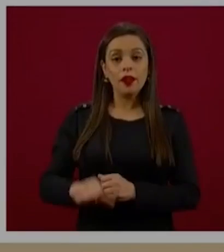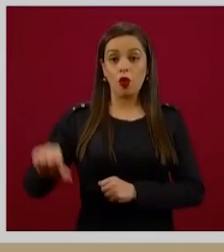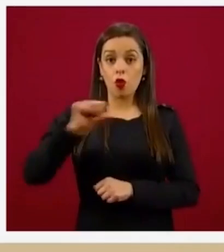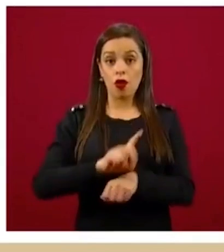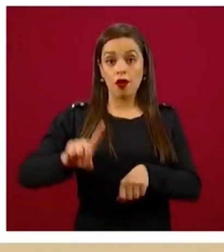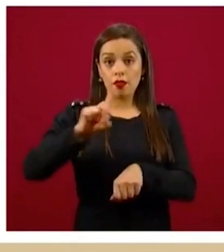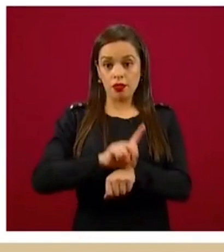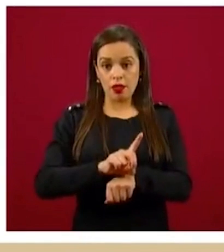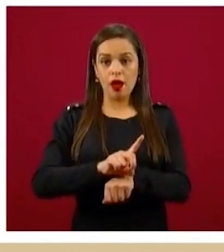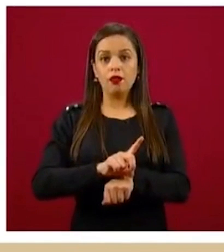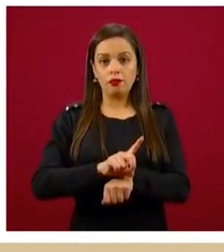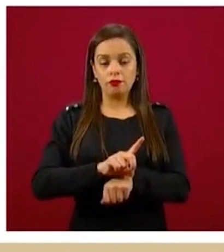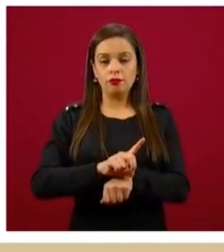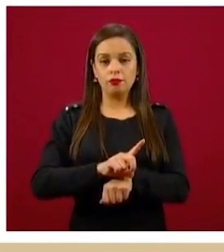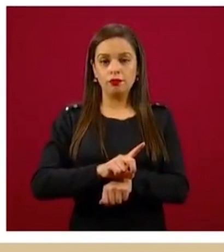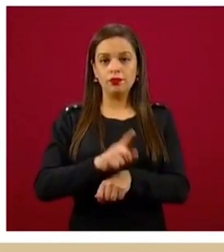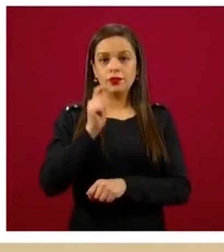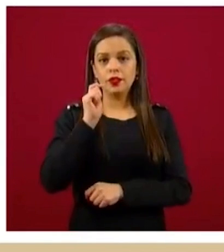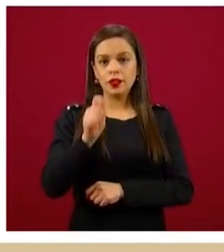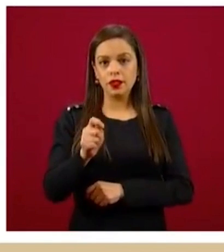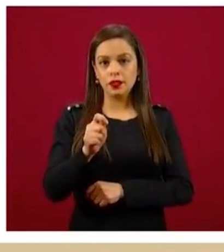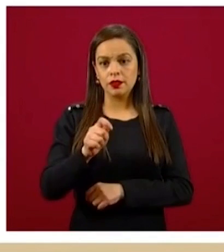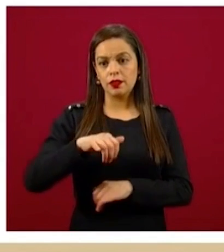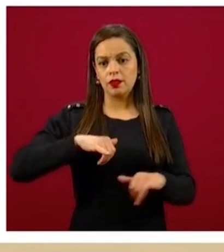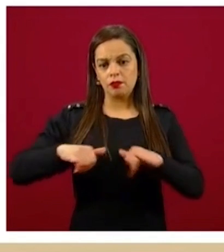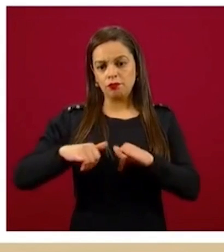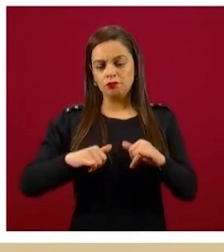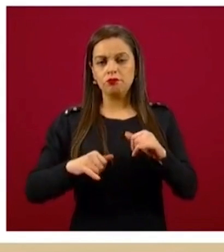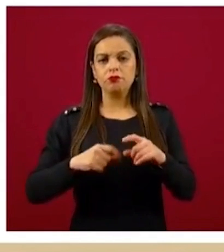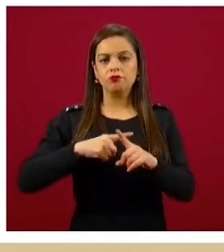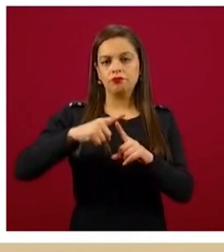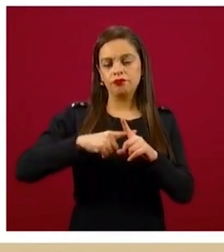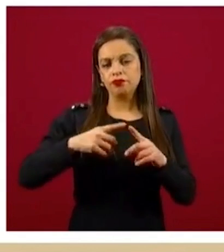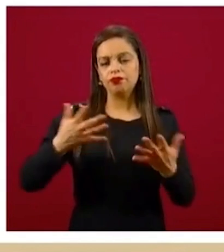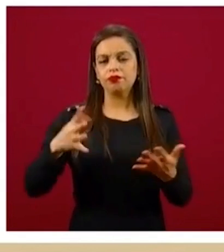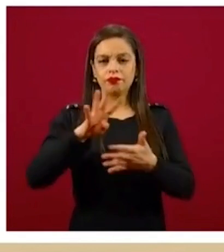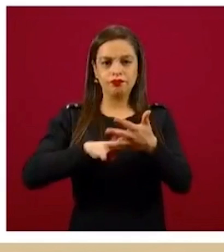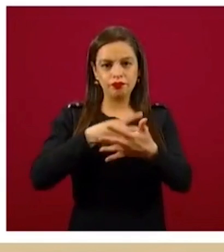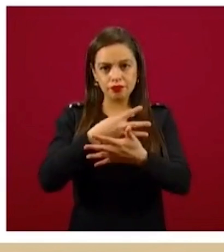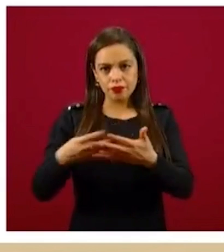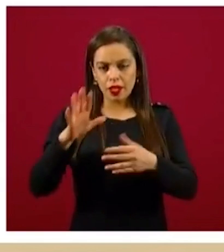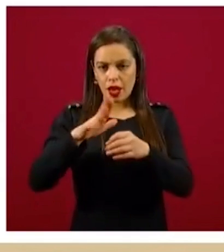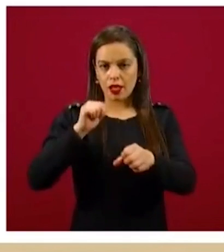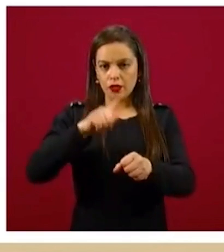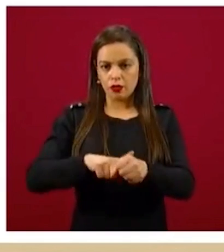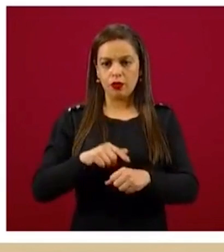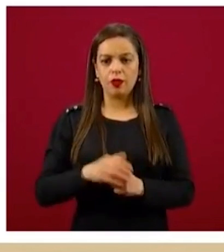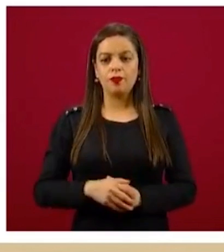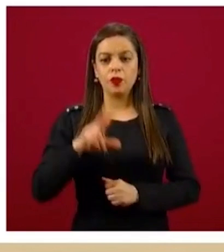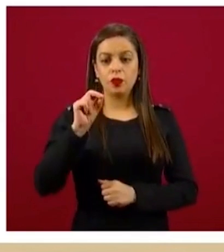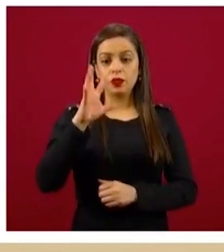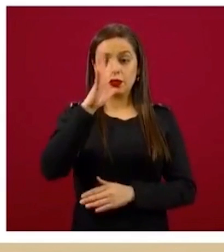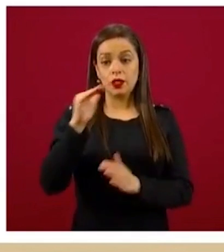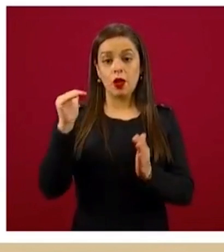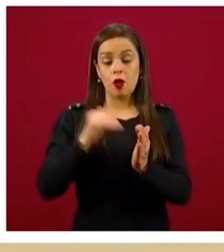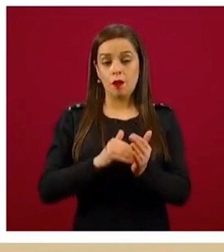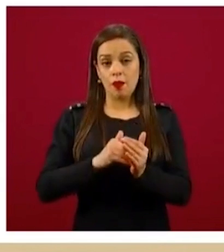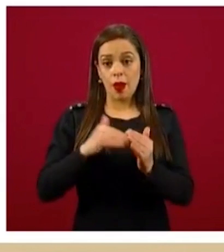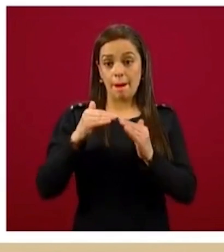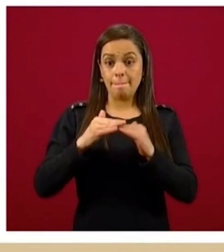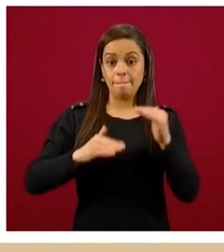las estadísticas nacionales son más de 185 mil las personas que han sido